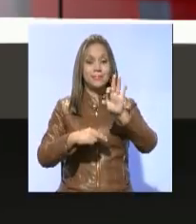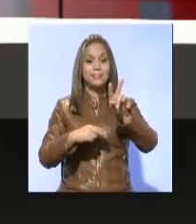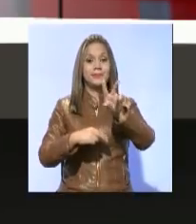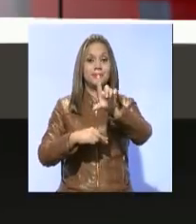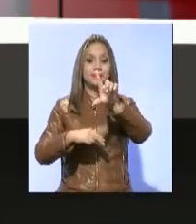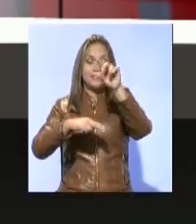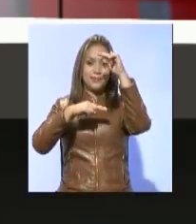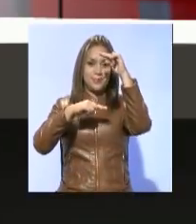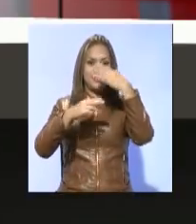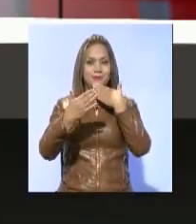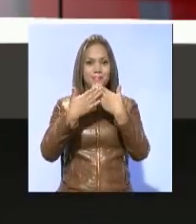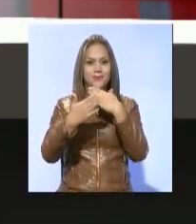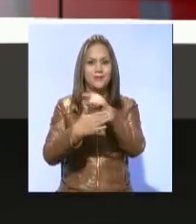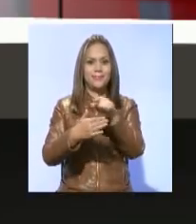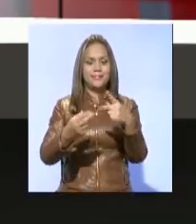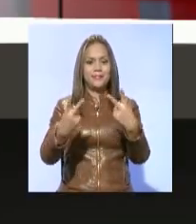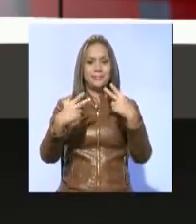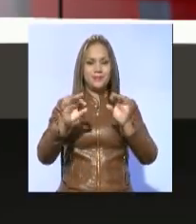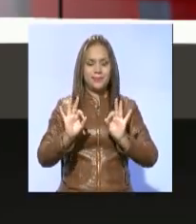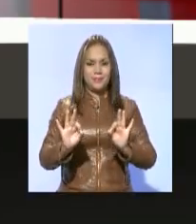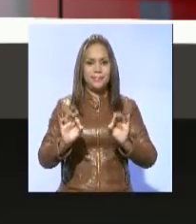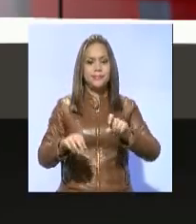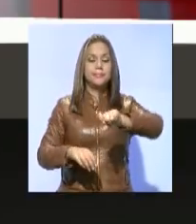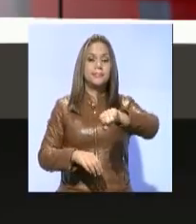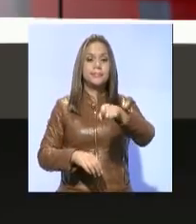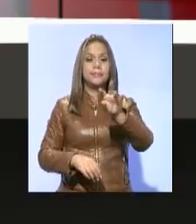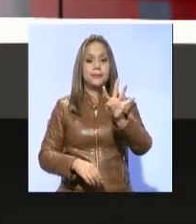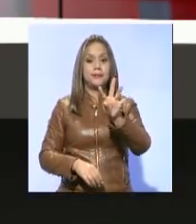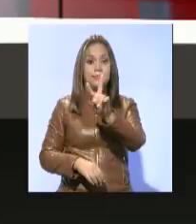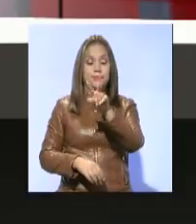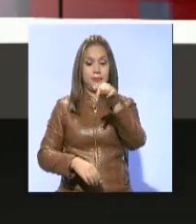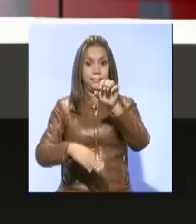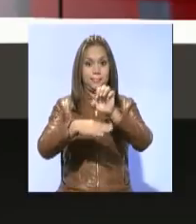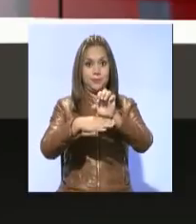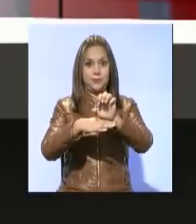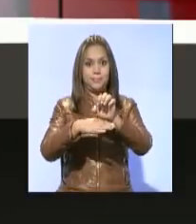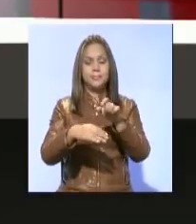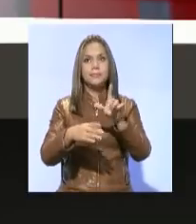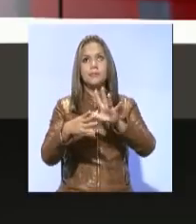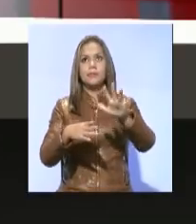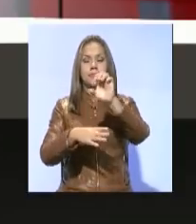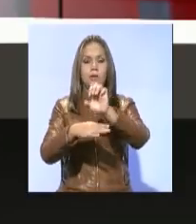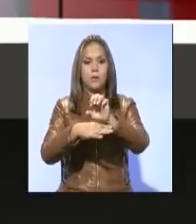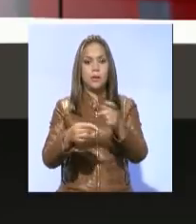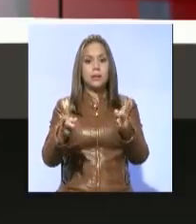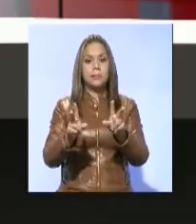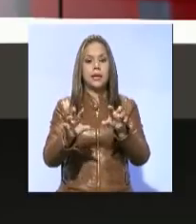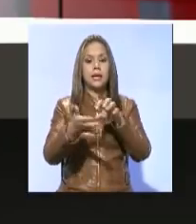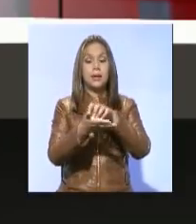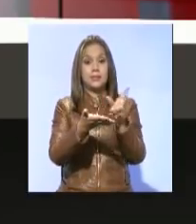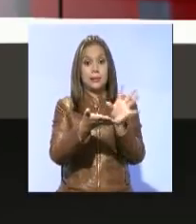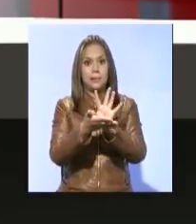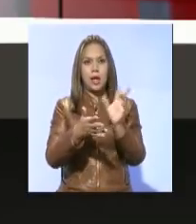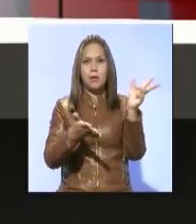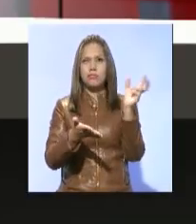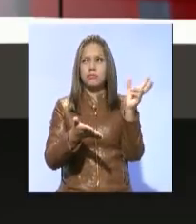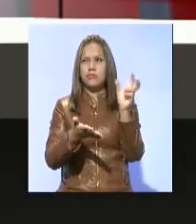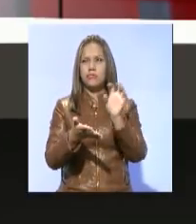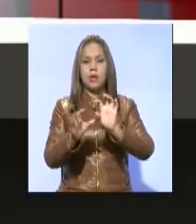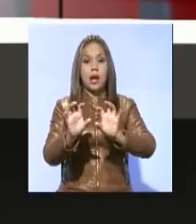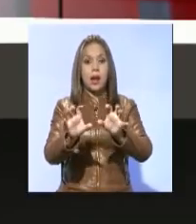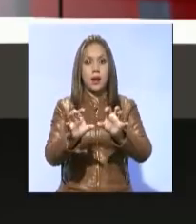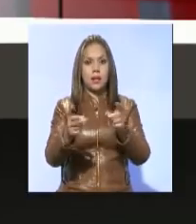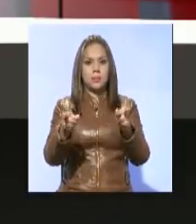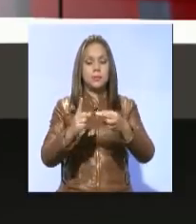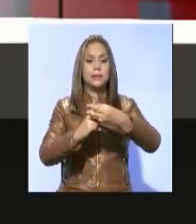Noticias. Gracias a quienes nos sintonizan a través de la señal de Televisión Legislativa del Ecuador, la radio de la Asamblea Nacional y también a quienes nos siguen